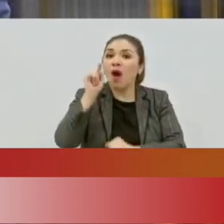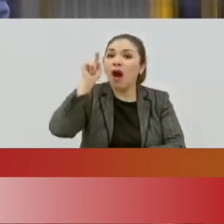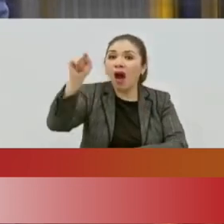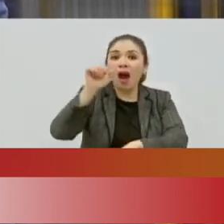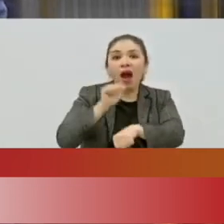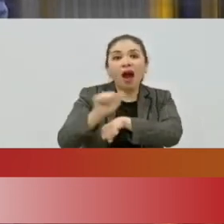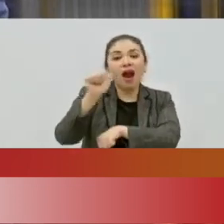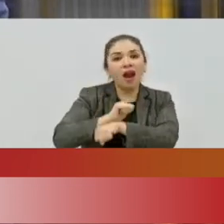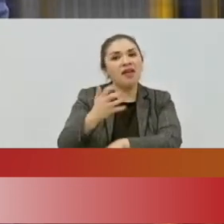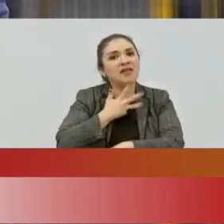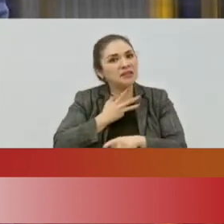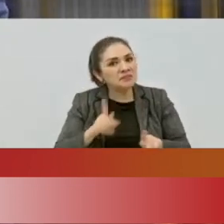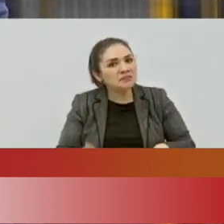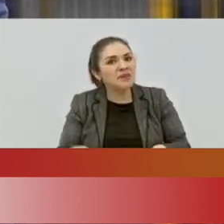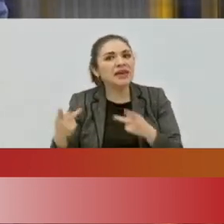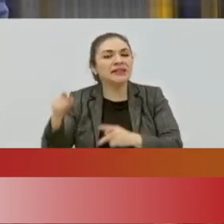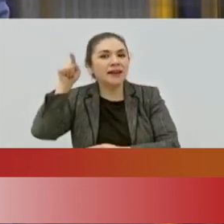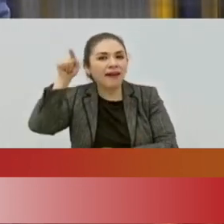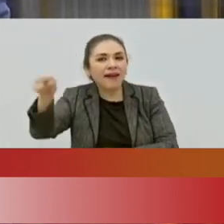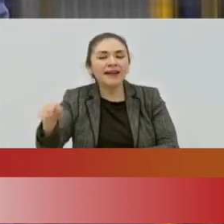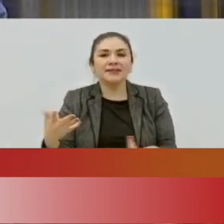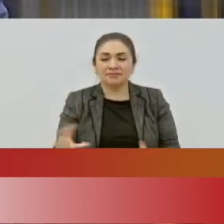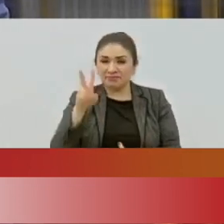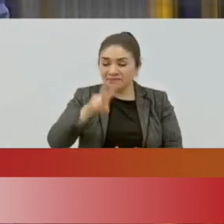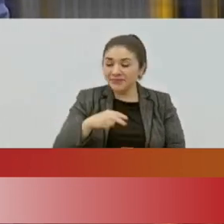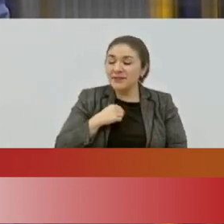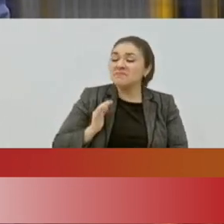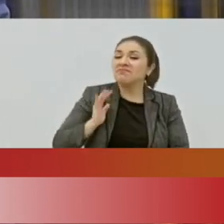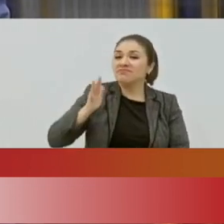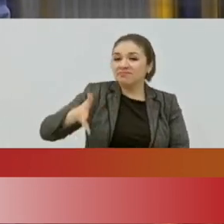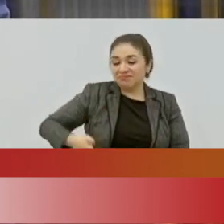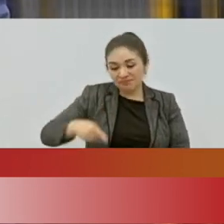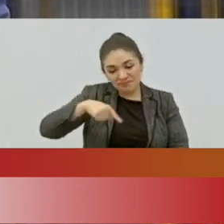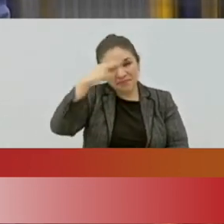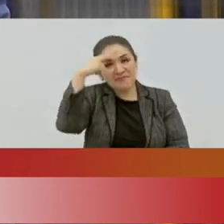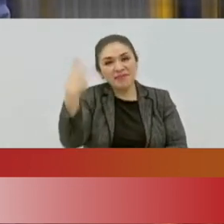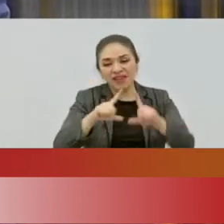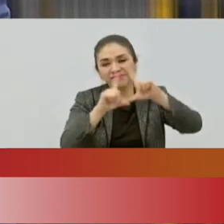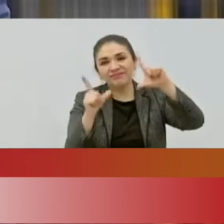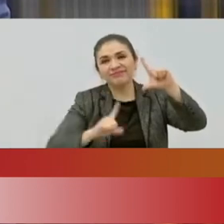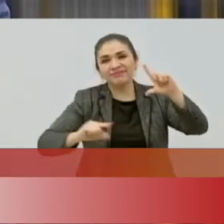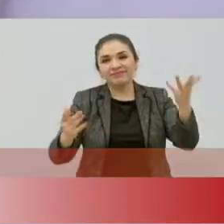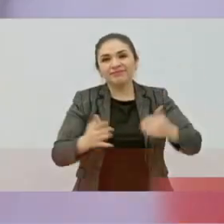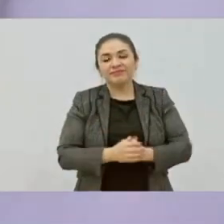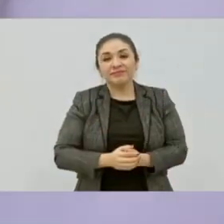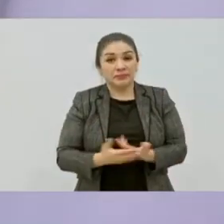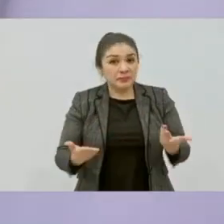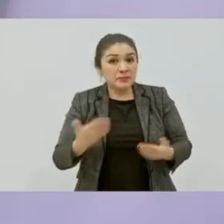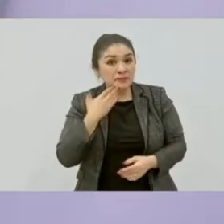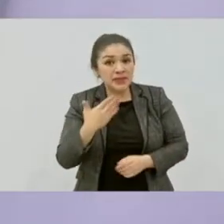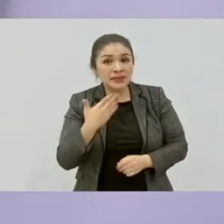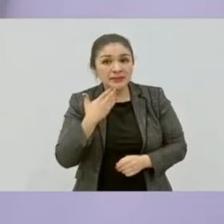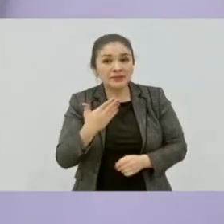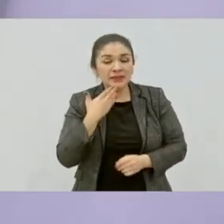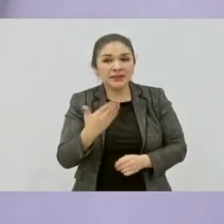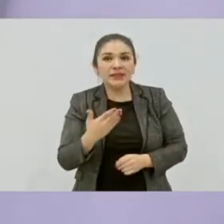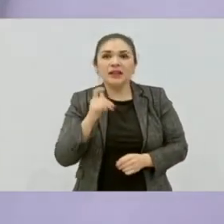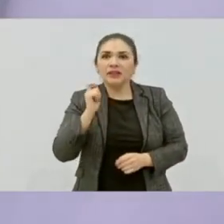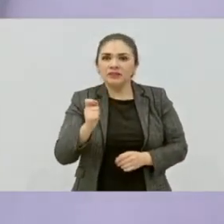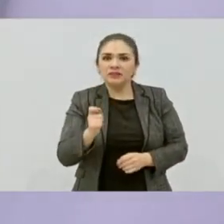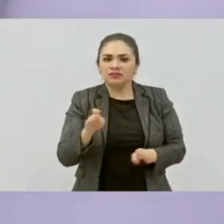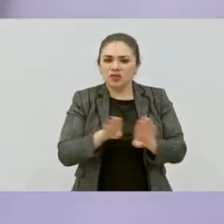en ese país. Entonces es un orgullo para México. Qué bien que de